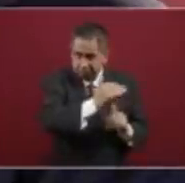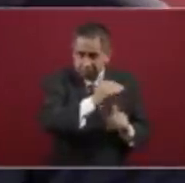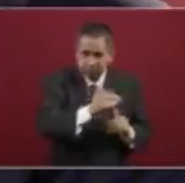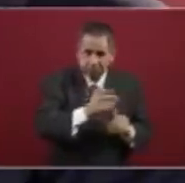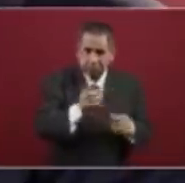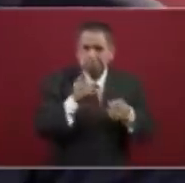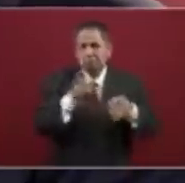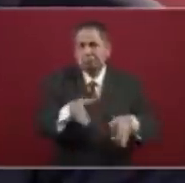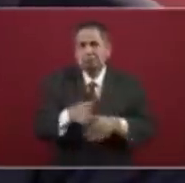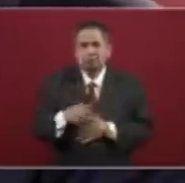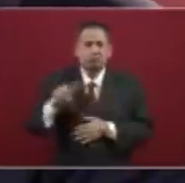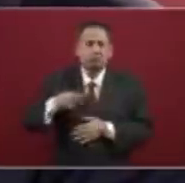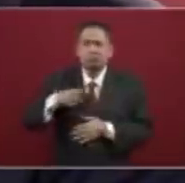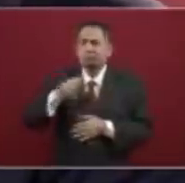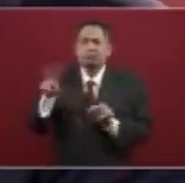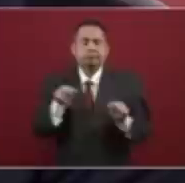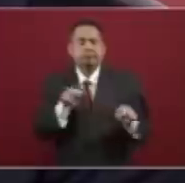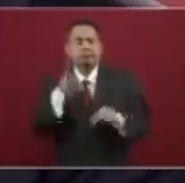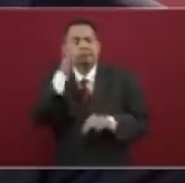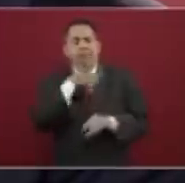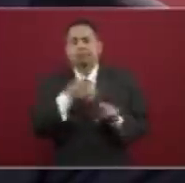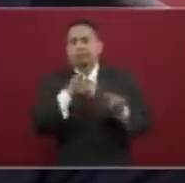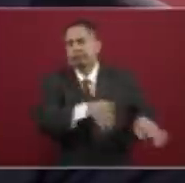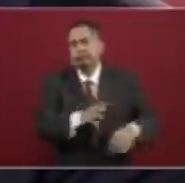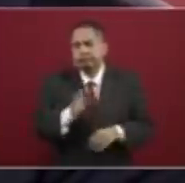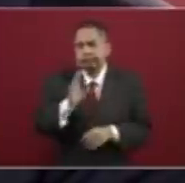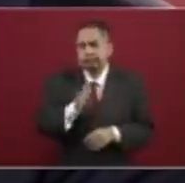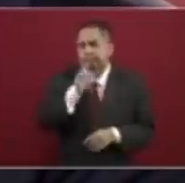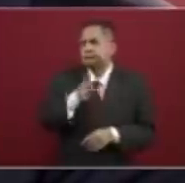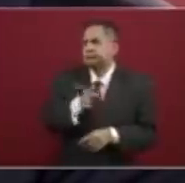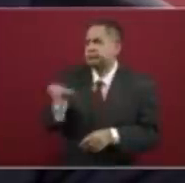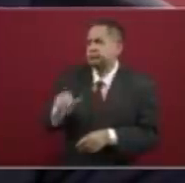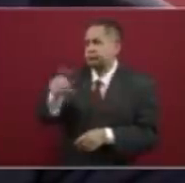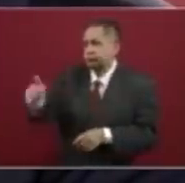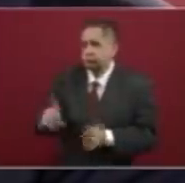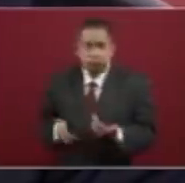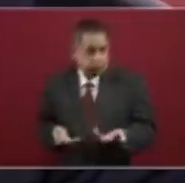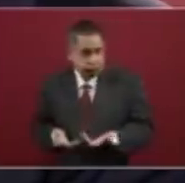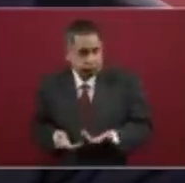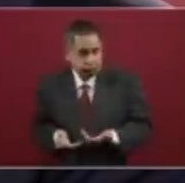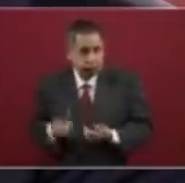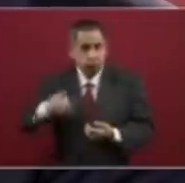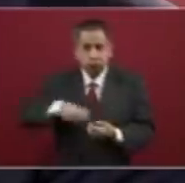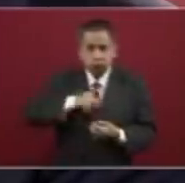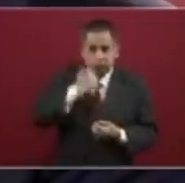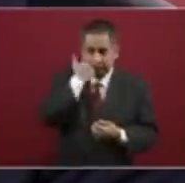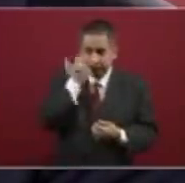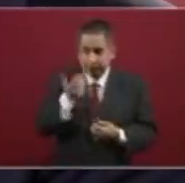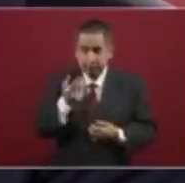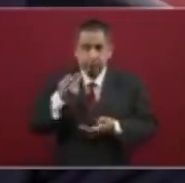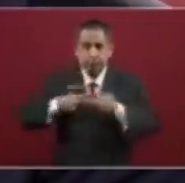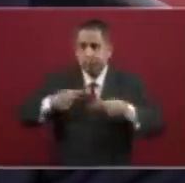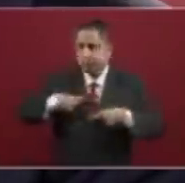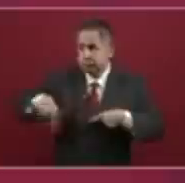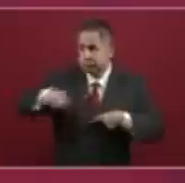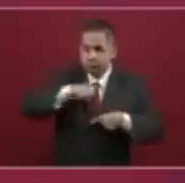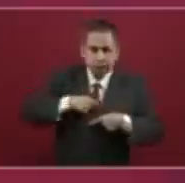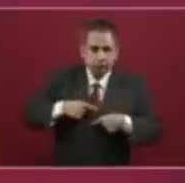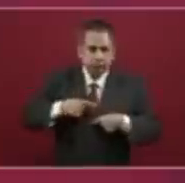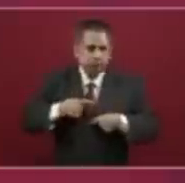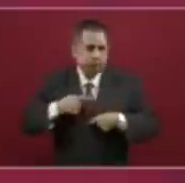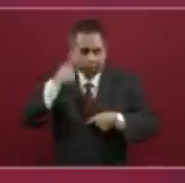van a ser mal vistos. Y lo que queremos es que la gente compre en